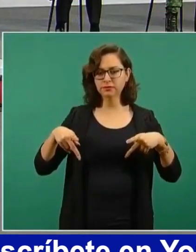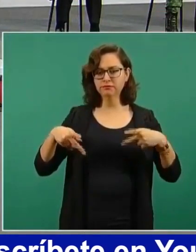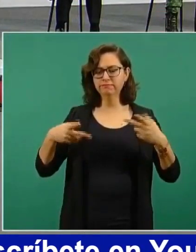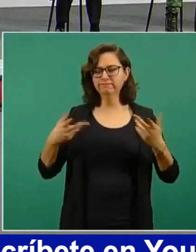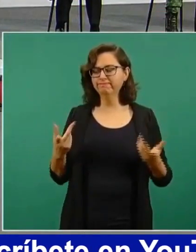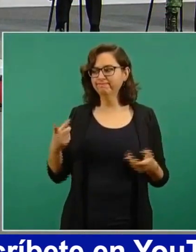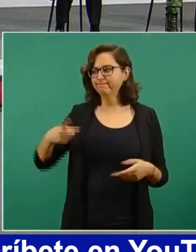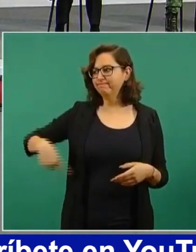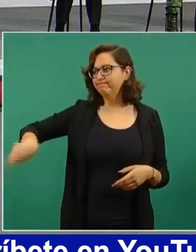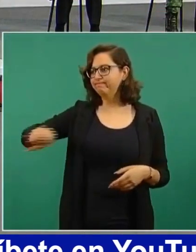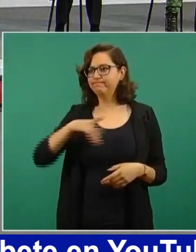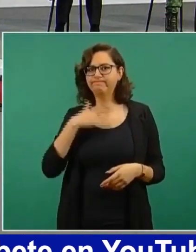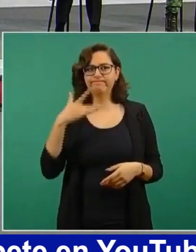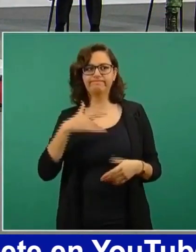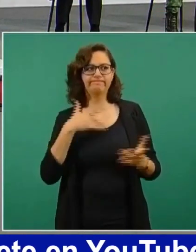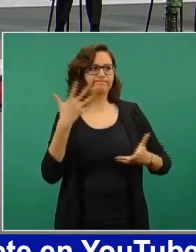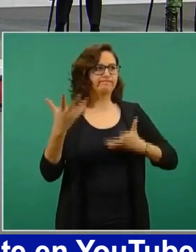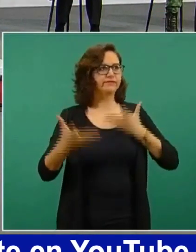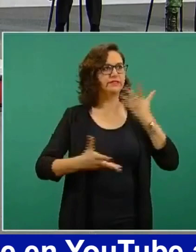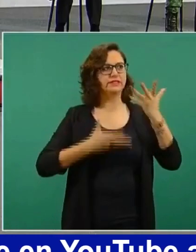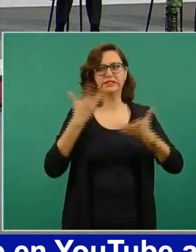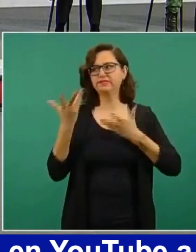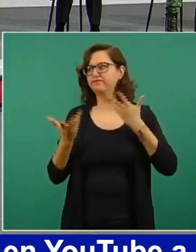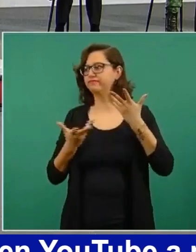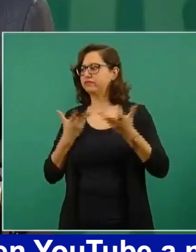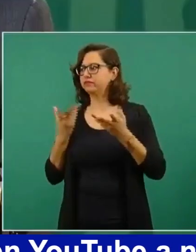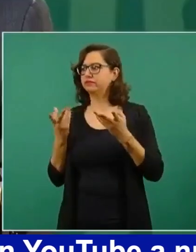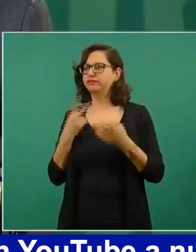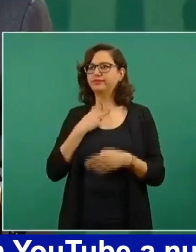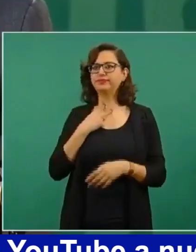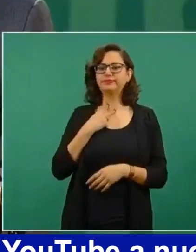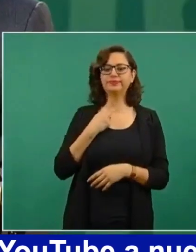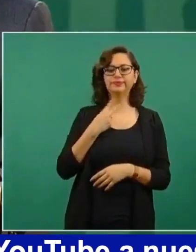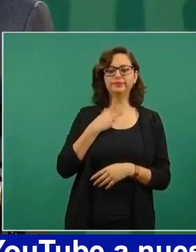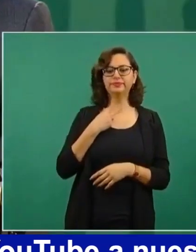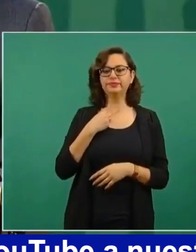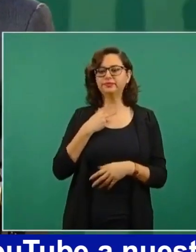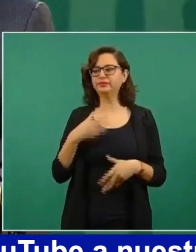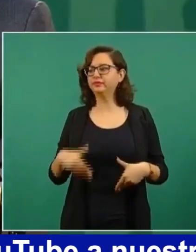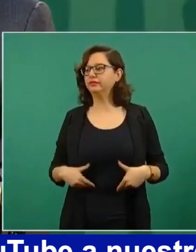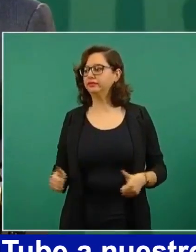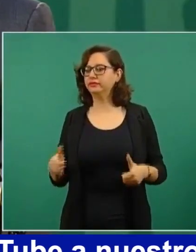tiene que buscarse la vida como puede. Es a partir